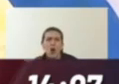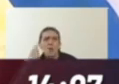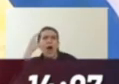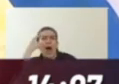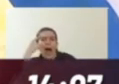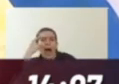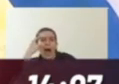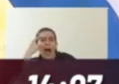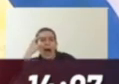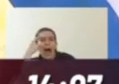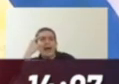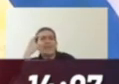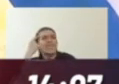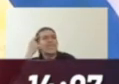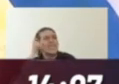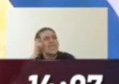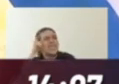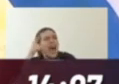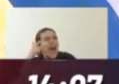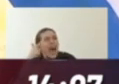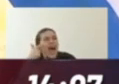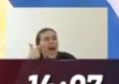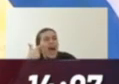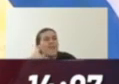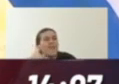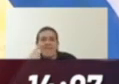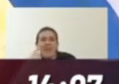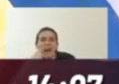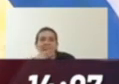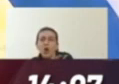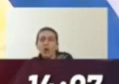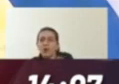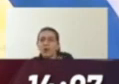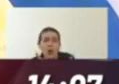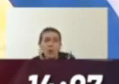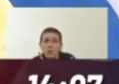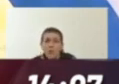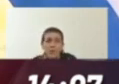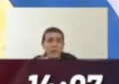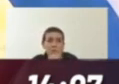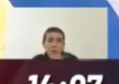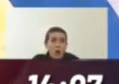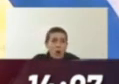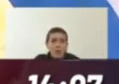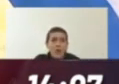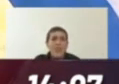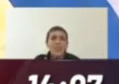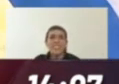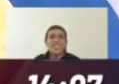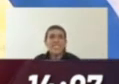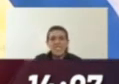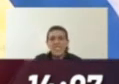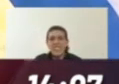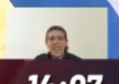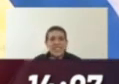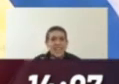horizonte, es razonable, estamos en una pandemia. Lo que les está pasando es lo que razonablemente le pasa a un ser humano que